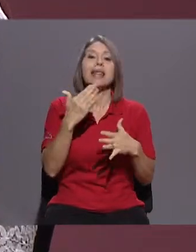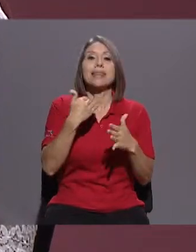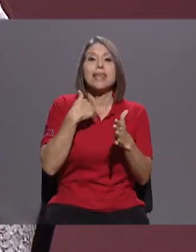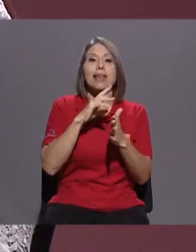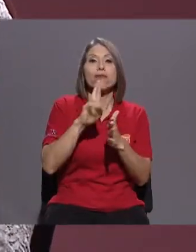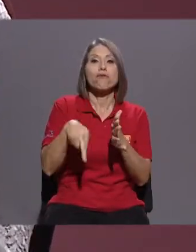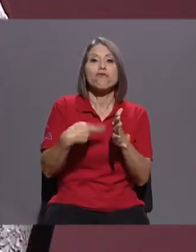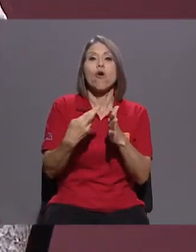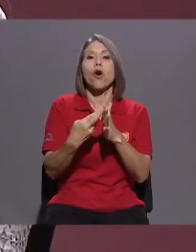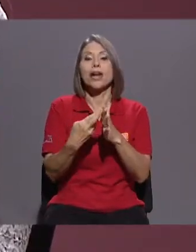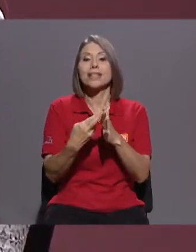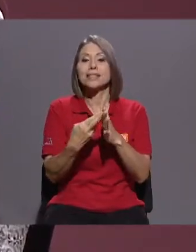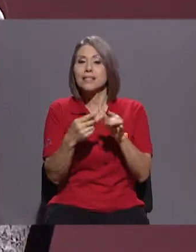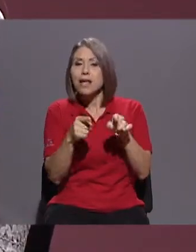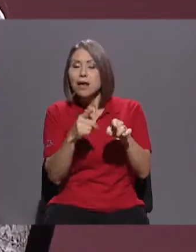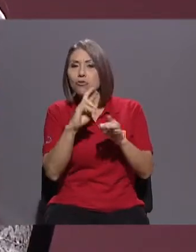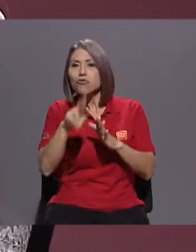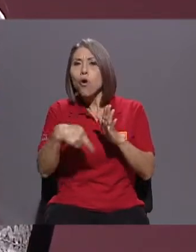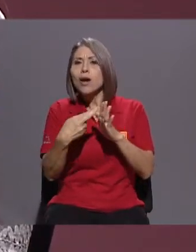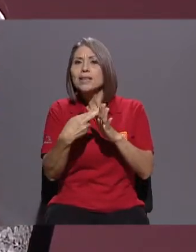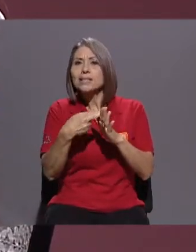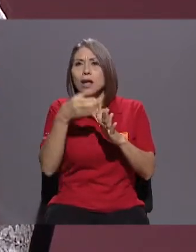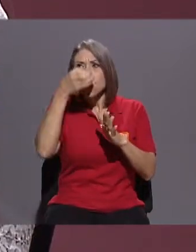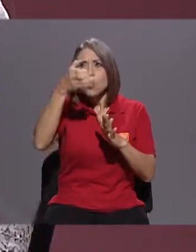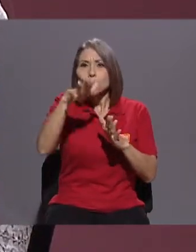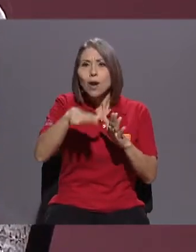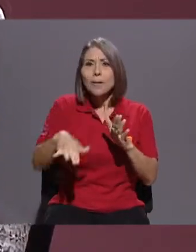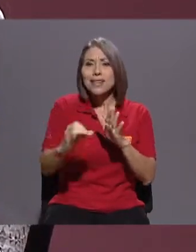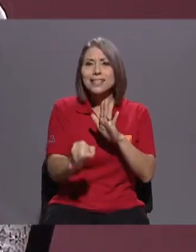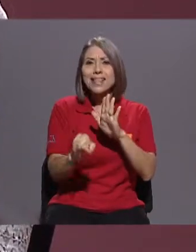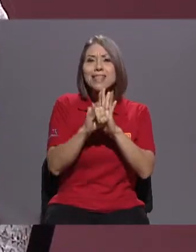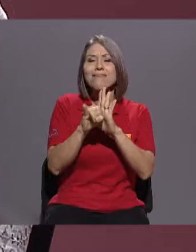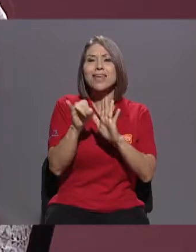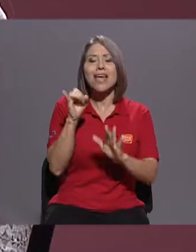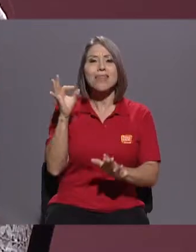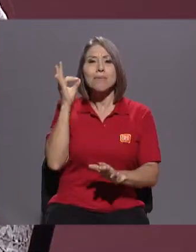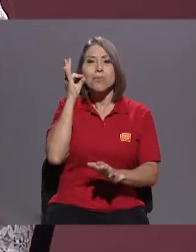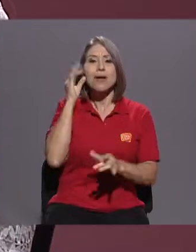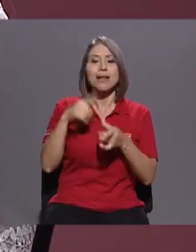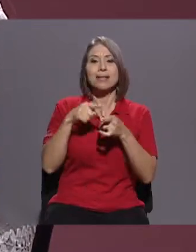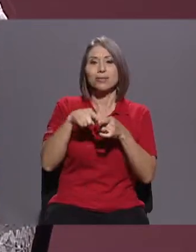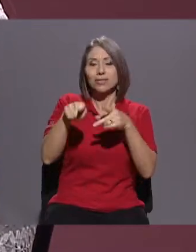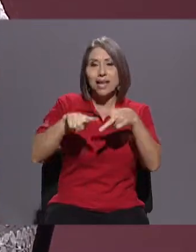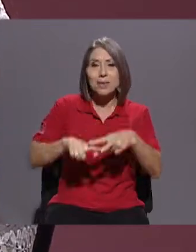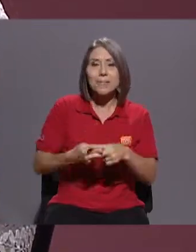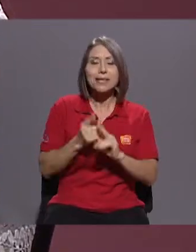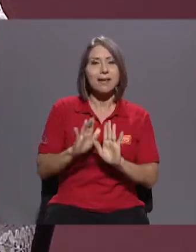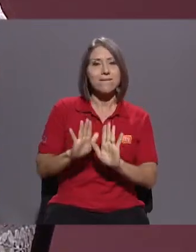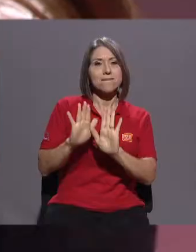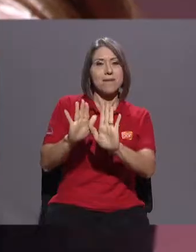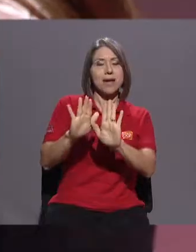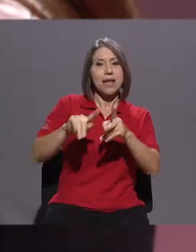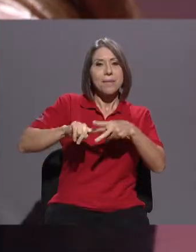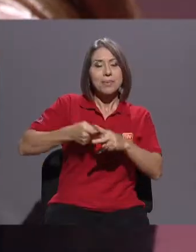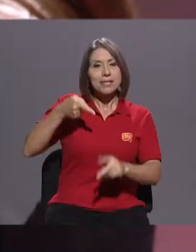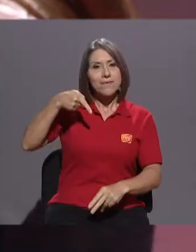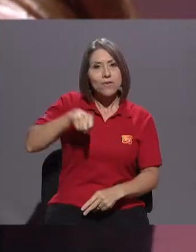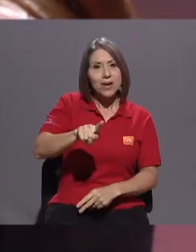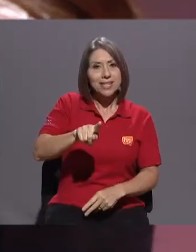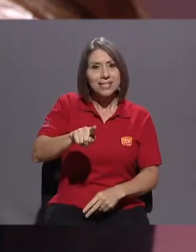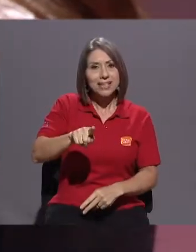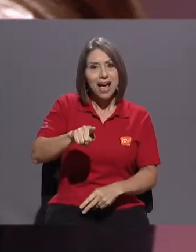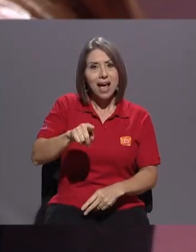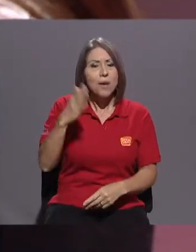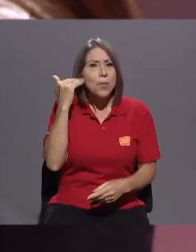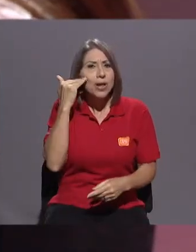roles Que en la cultura Se identifican Que son de la mujer Y ahí empieza El rechazo Empieza la violencia Porque aquí el tema